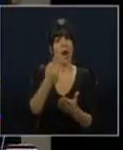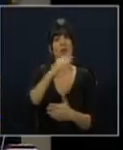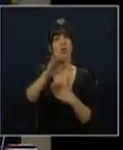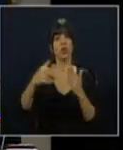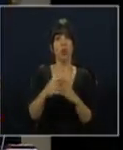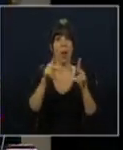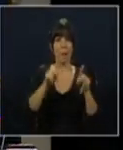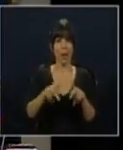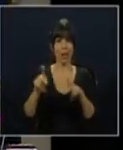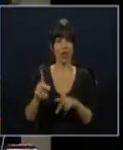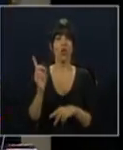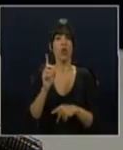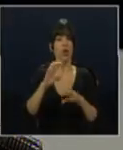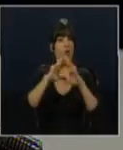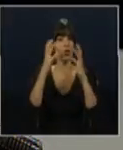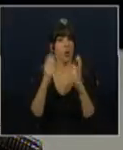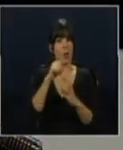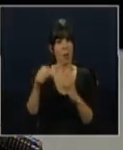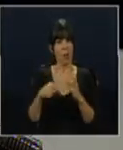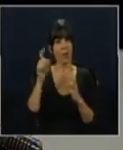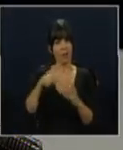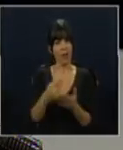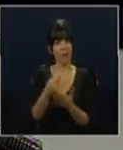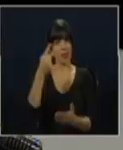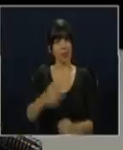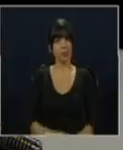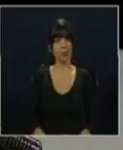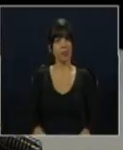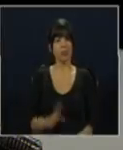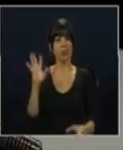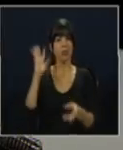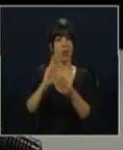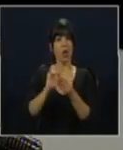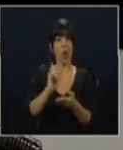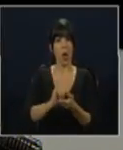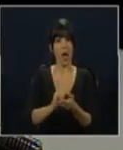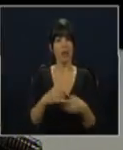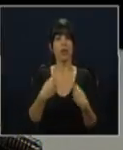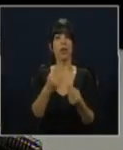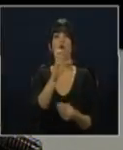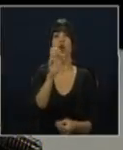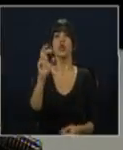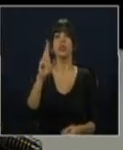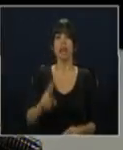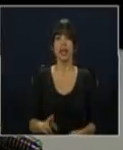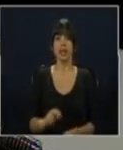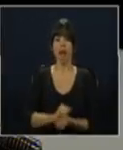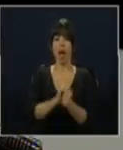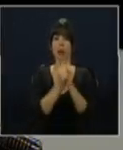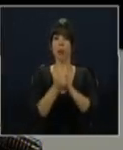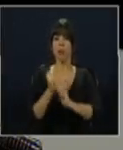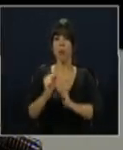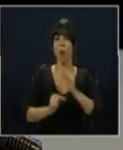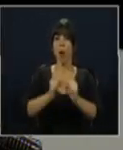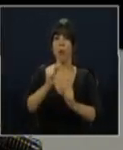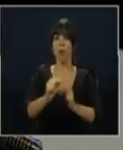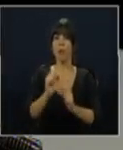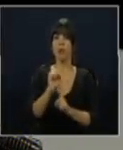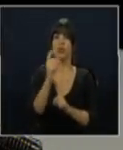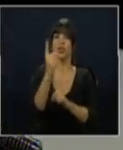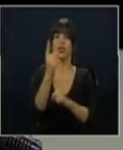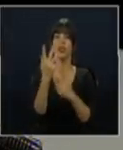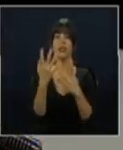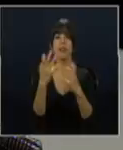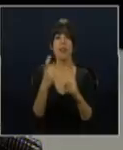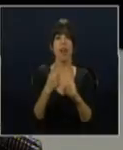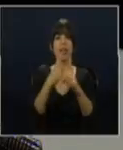personas alrededor del mundo. Todo lo anterior ha hecho que Costa Rica se haya convertido gradualmente en una sociedad que